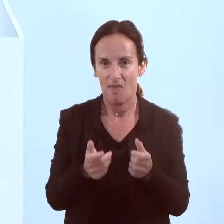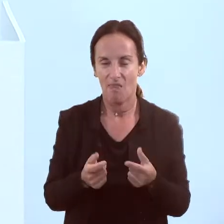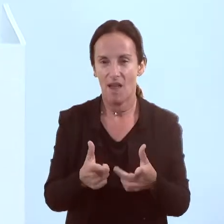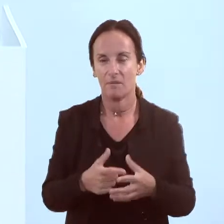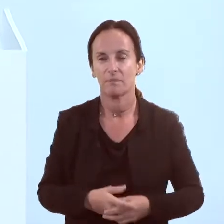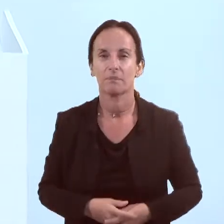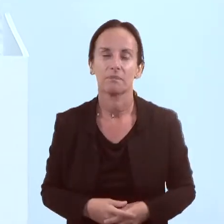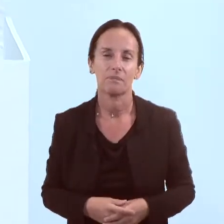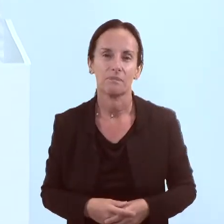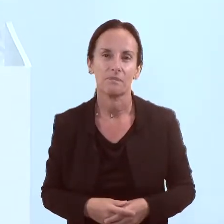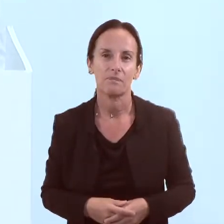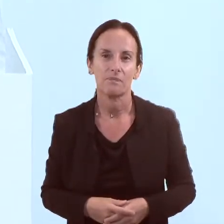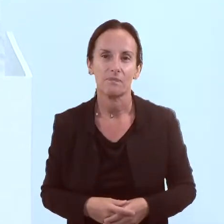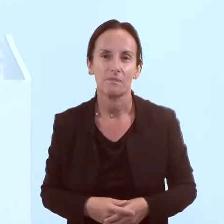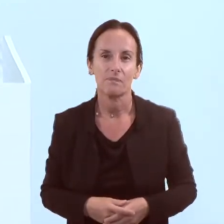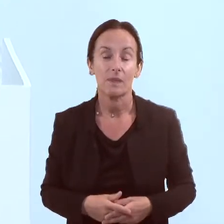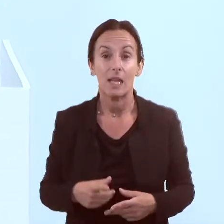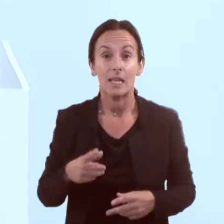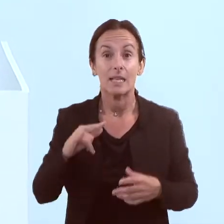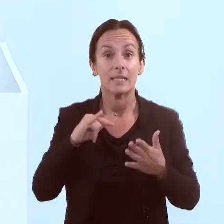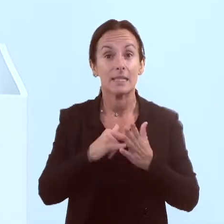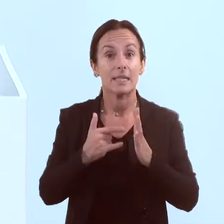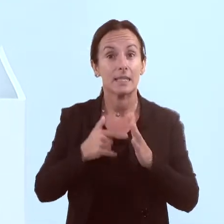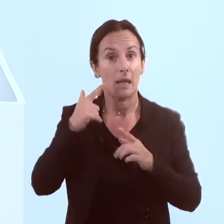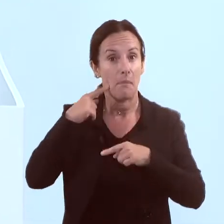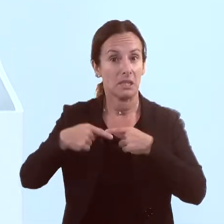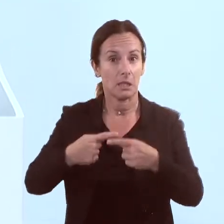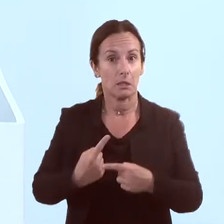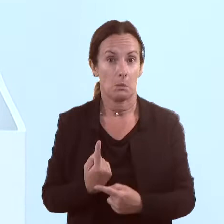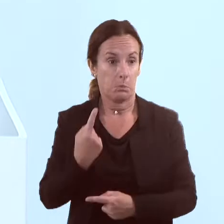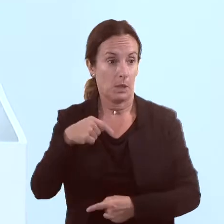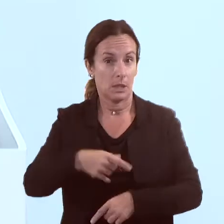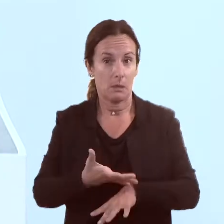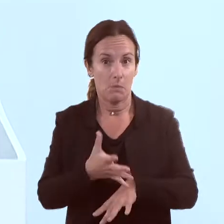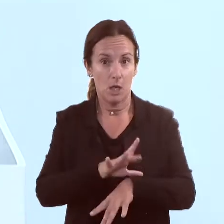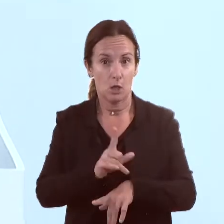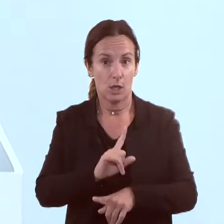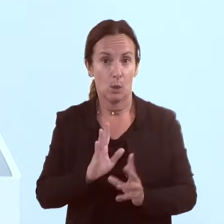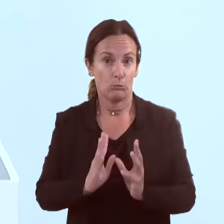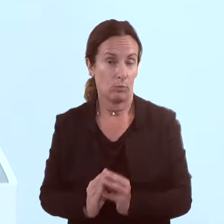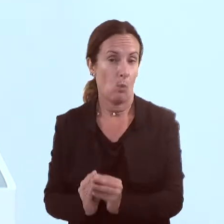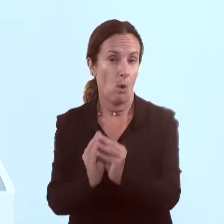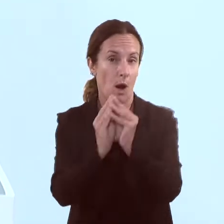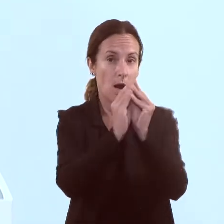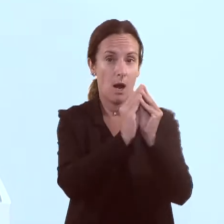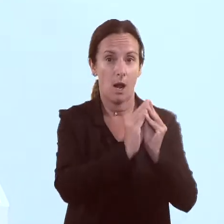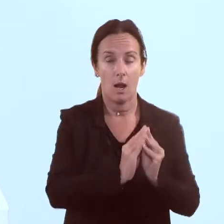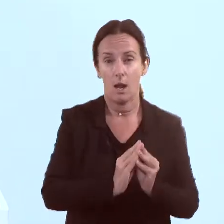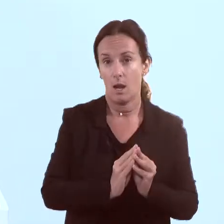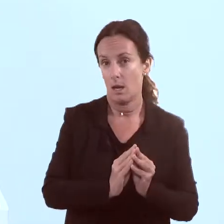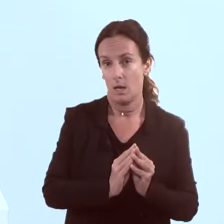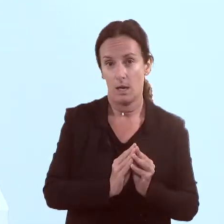sistema tradicional, que no es específico de Mallorca, o sea, esto es una algo que se repite en el conjunto de la Unión Europea,